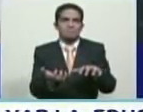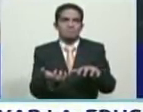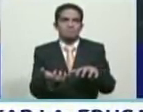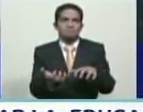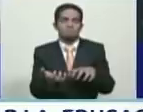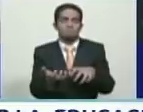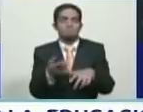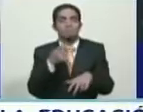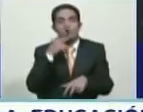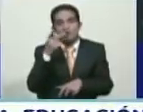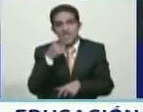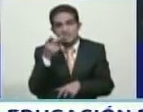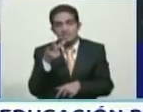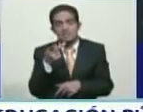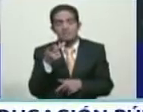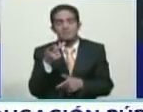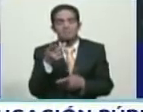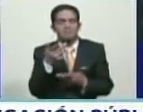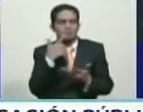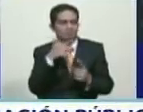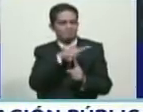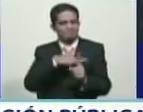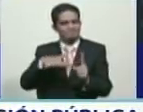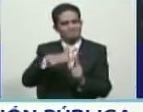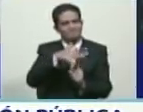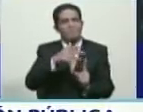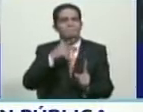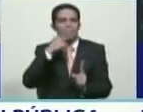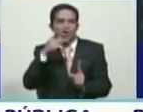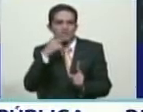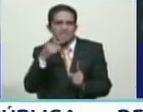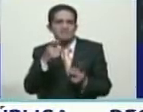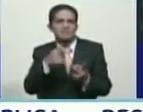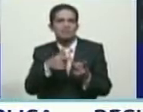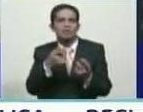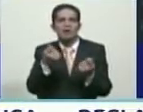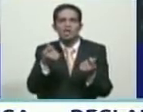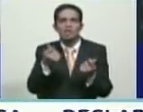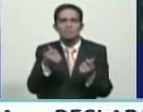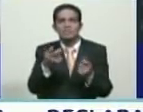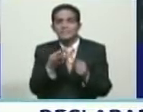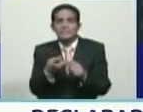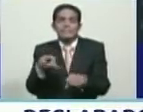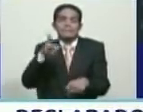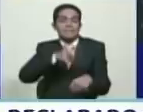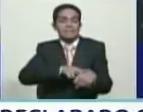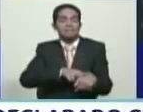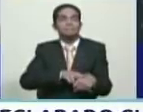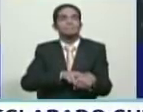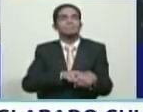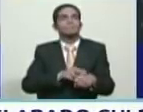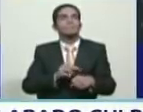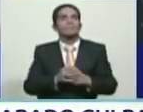political and economic environment. En un entorno económico y político más difícil. And we have to take